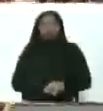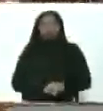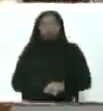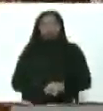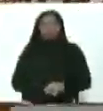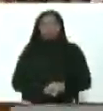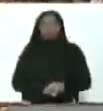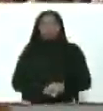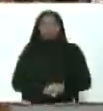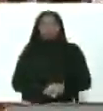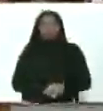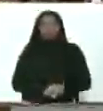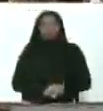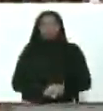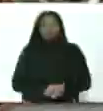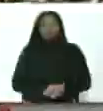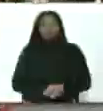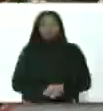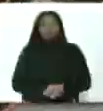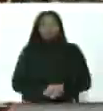Rondón.